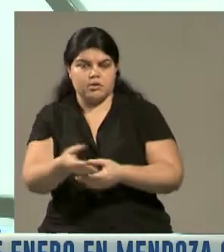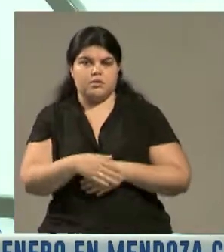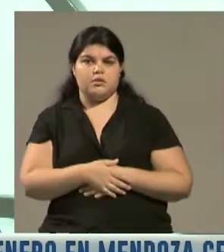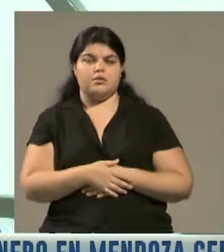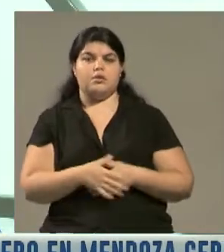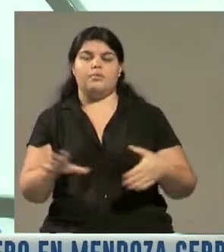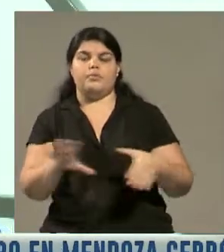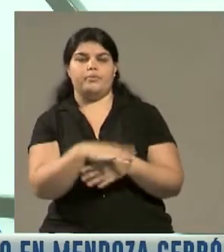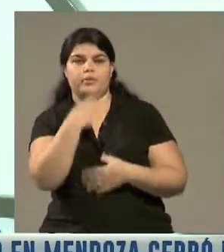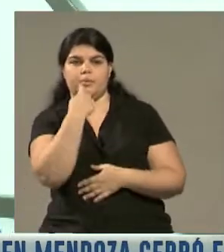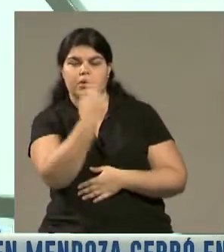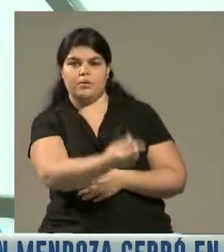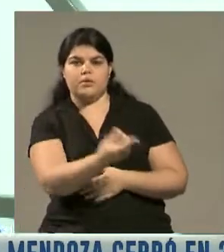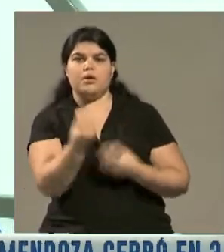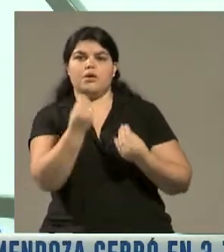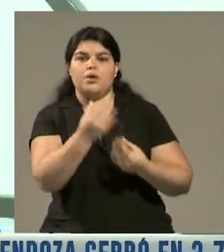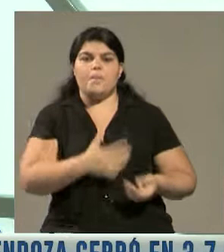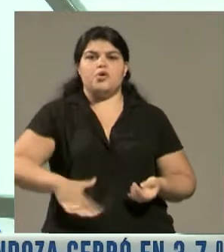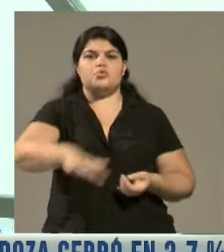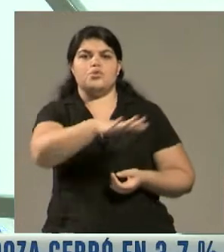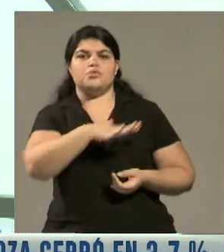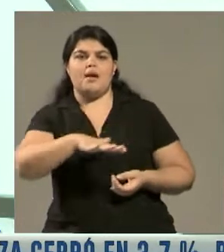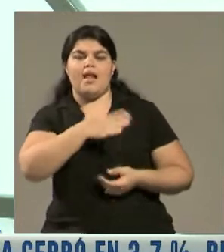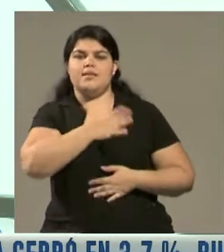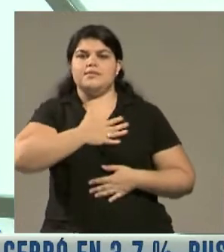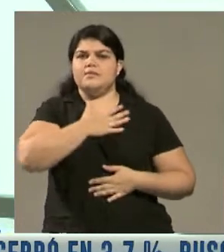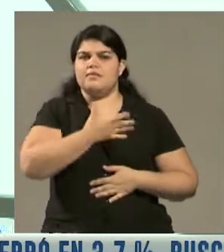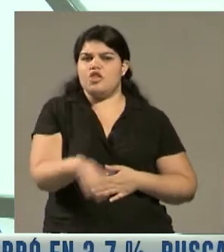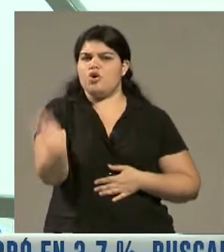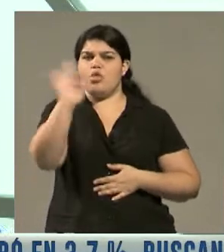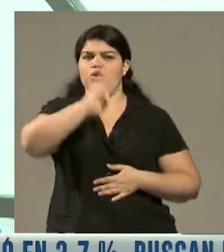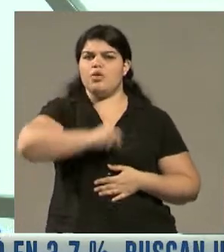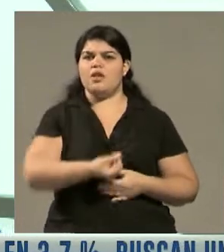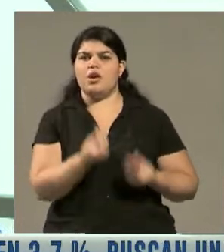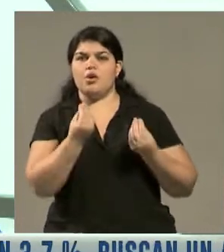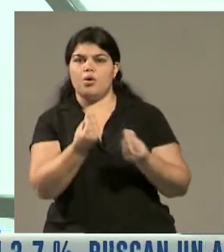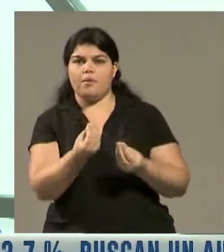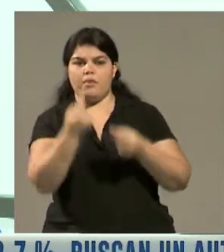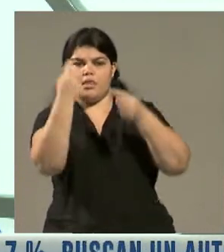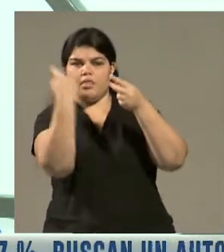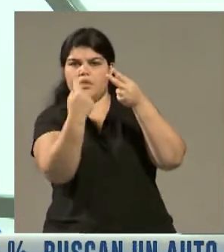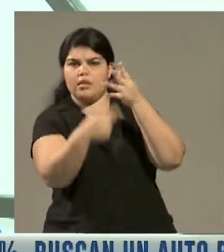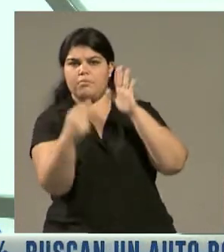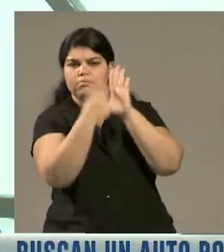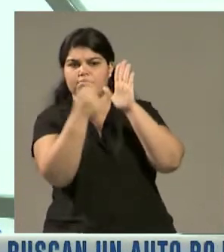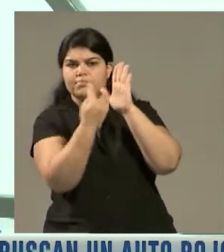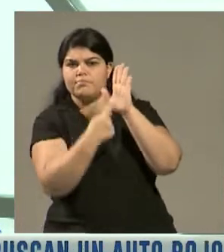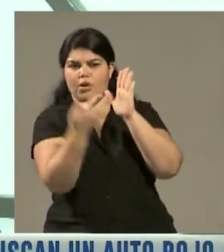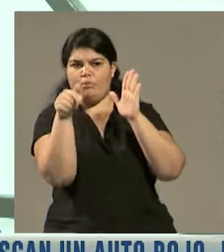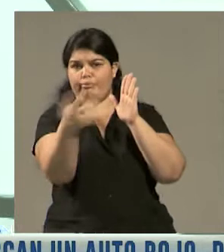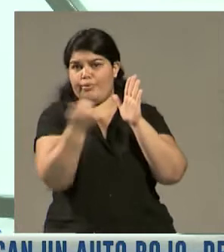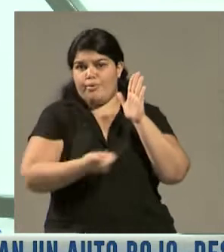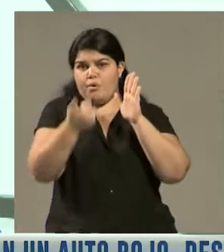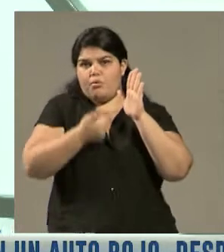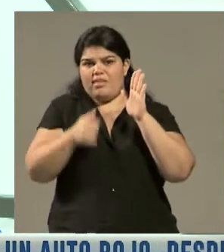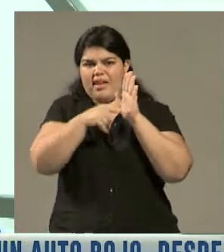a preguntar, ¿cómo es el clima social que se vive en la rutina, en lo cotidiano? Porque todos estos indicadores que nos estás marcando realmente son muy